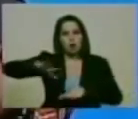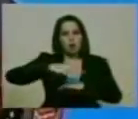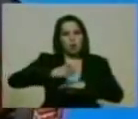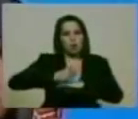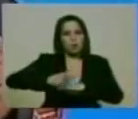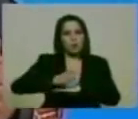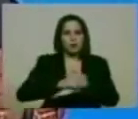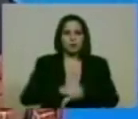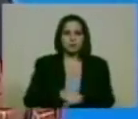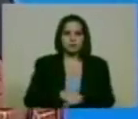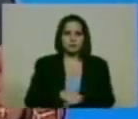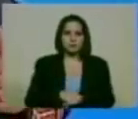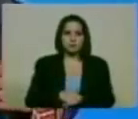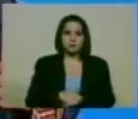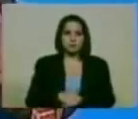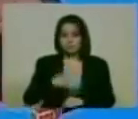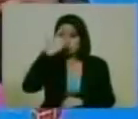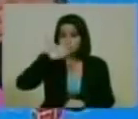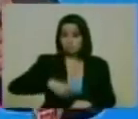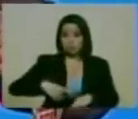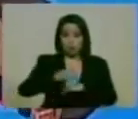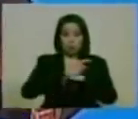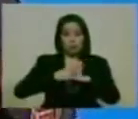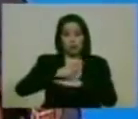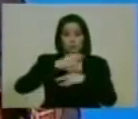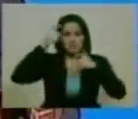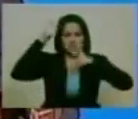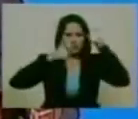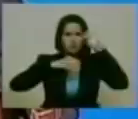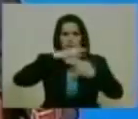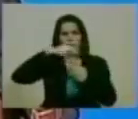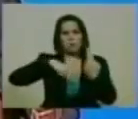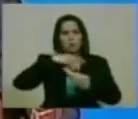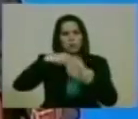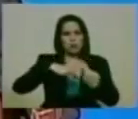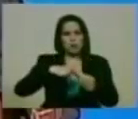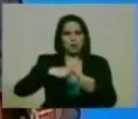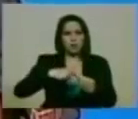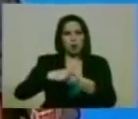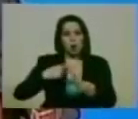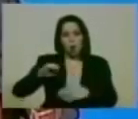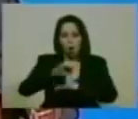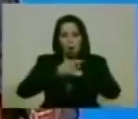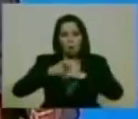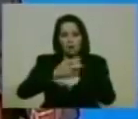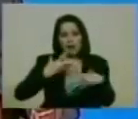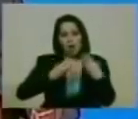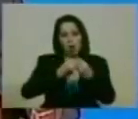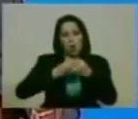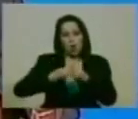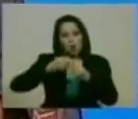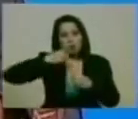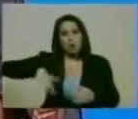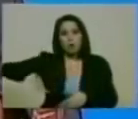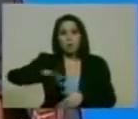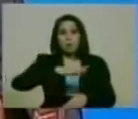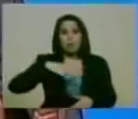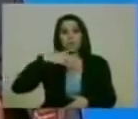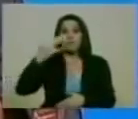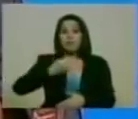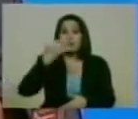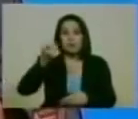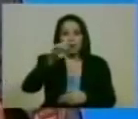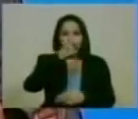Así debe ser un gobernante revolucionario chavista. Gobernar junto al pueblo de verdad, cuando uno busca